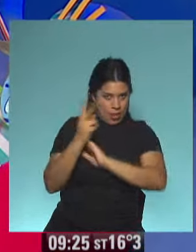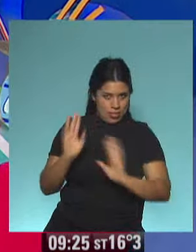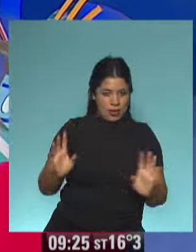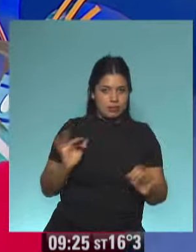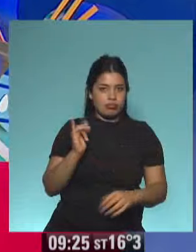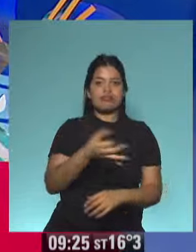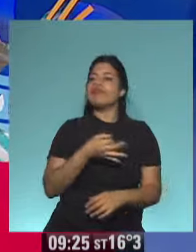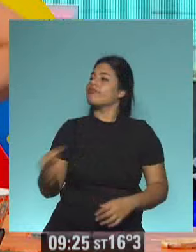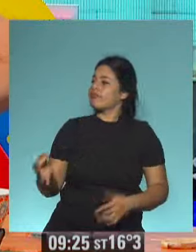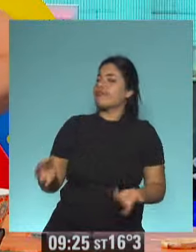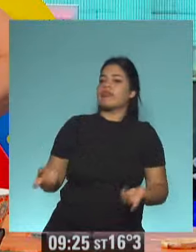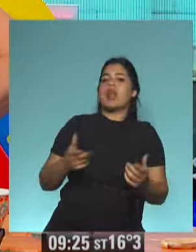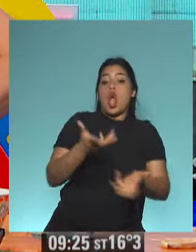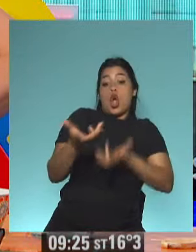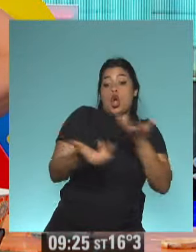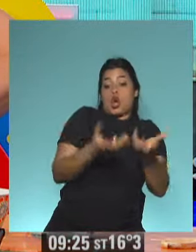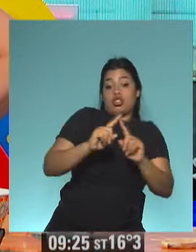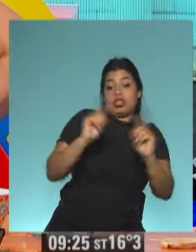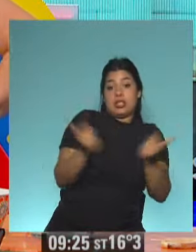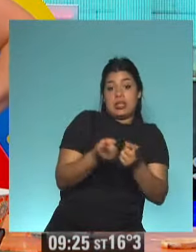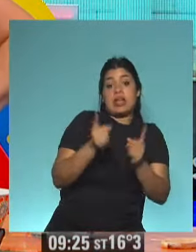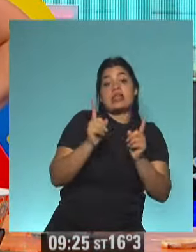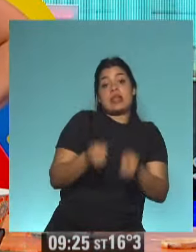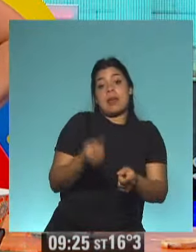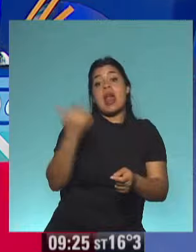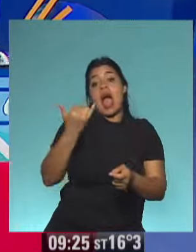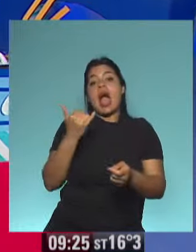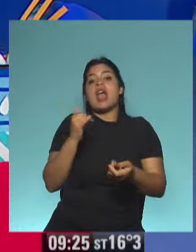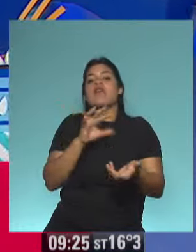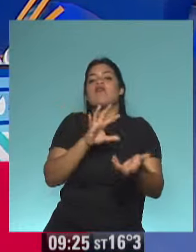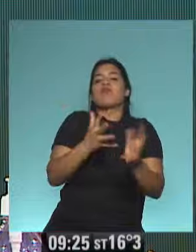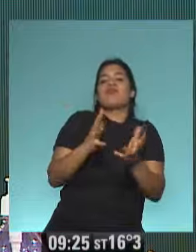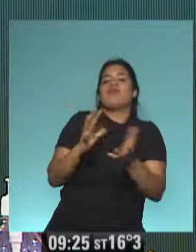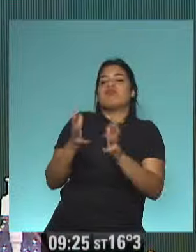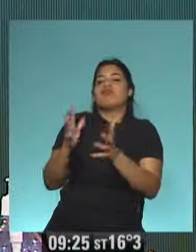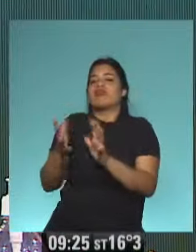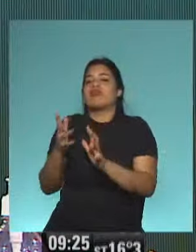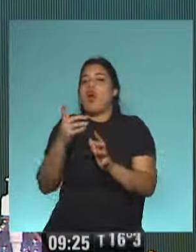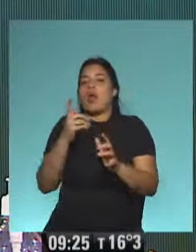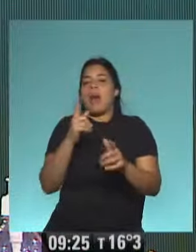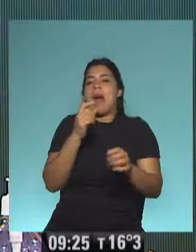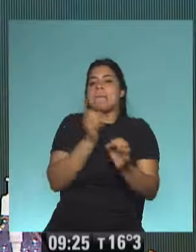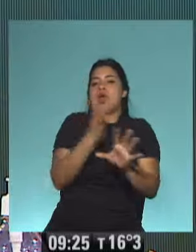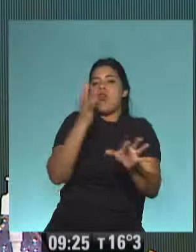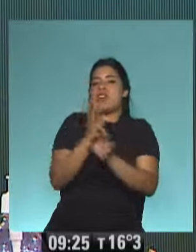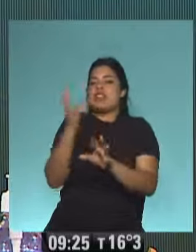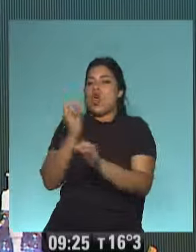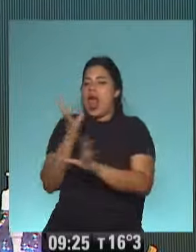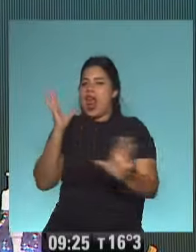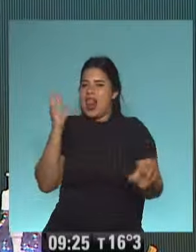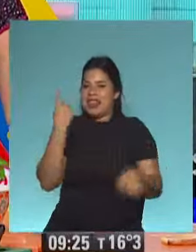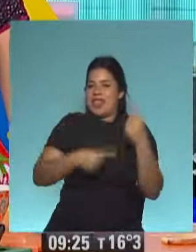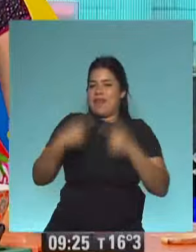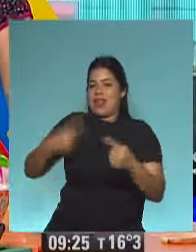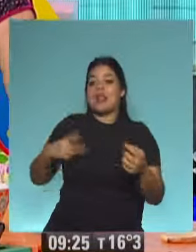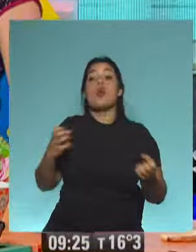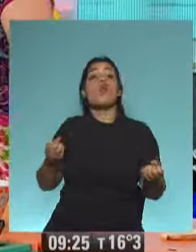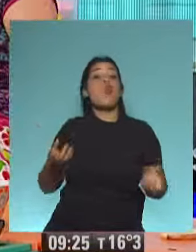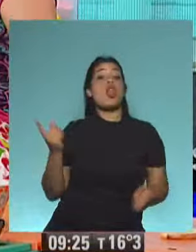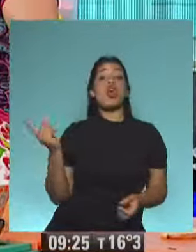porque en la cocina viste que están los cocineros y los cocineros. Ah, eso les iba a preguntar. ¿Quiénes cocinan? ¿Quiénes son las personas que cocinan? Ya, nosotros nos parecemos a